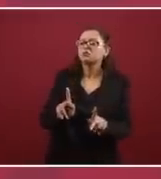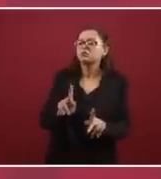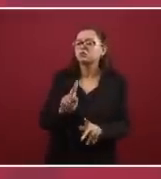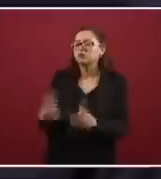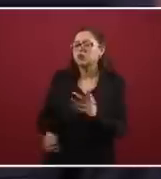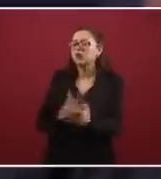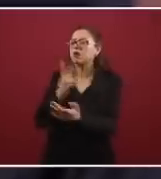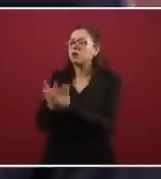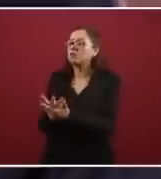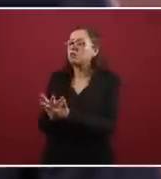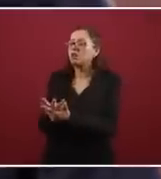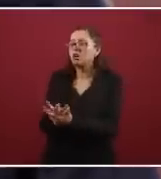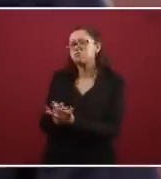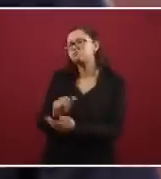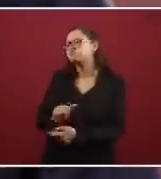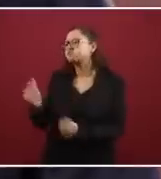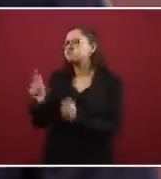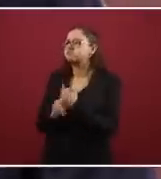o destierro.